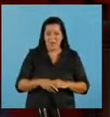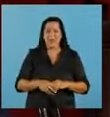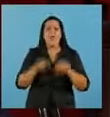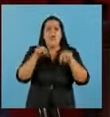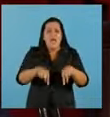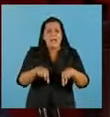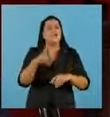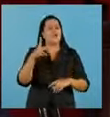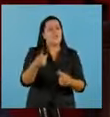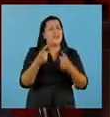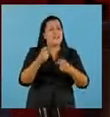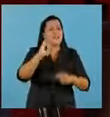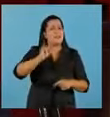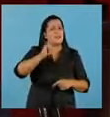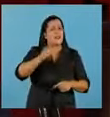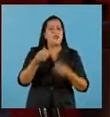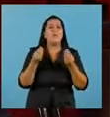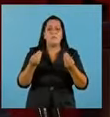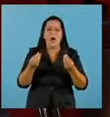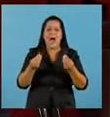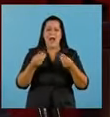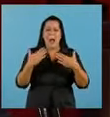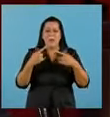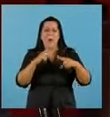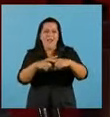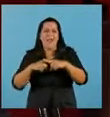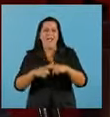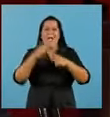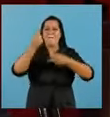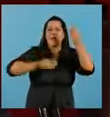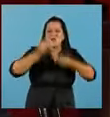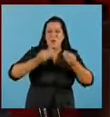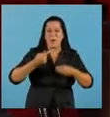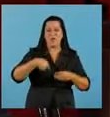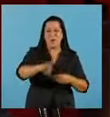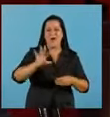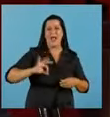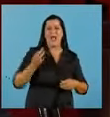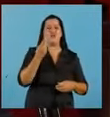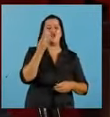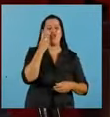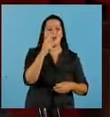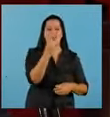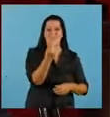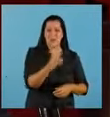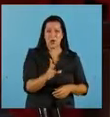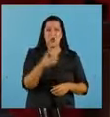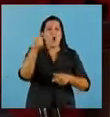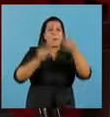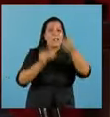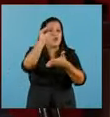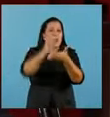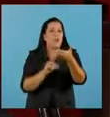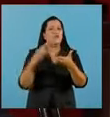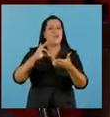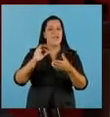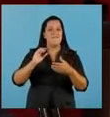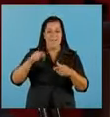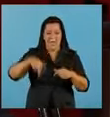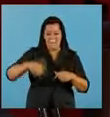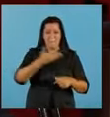elemento central para estar en condiciones de discutir un presupuesto en el año 2021, que garantice la calidad de inversión